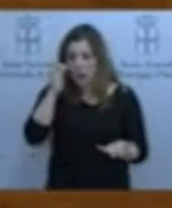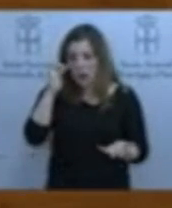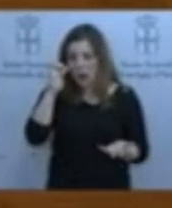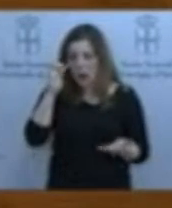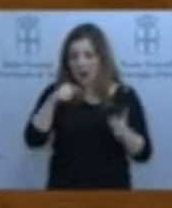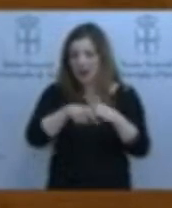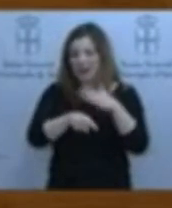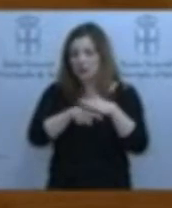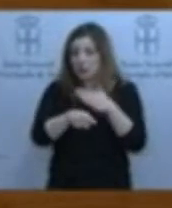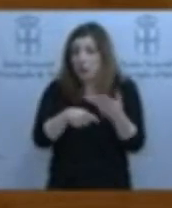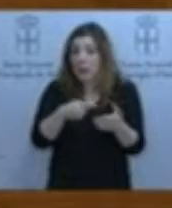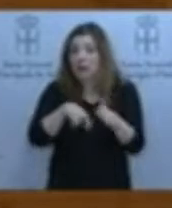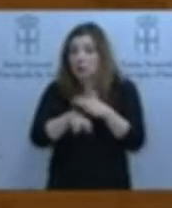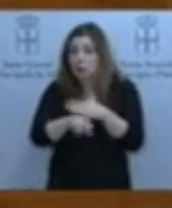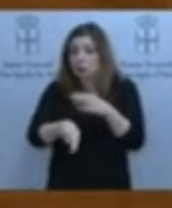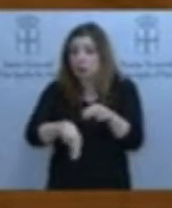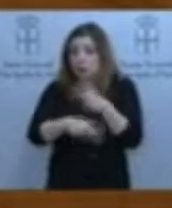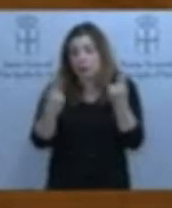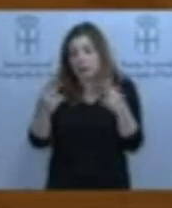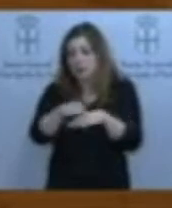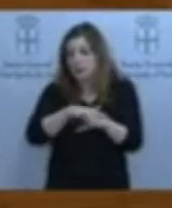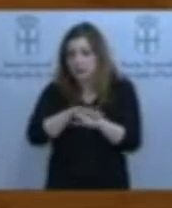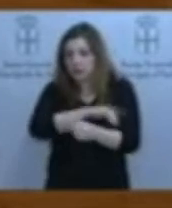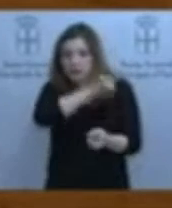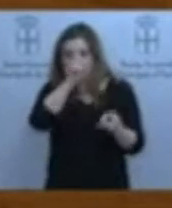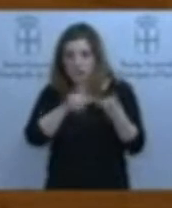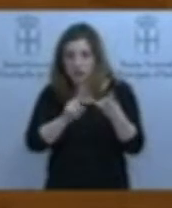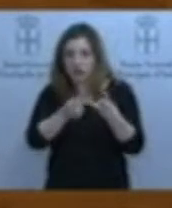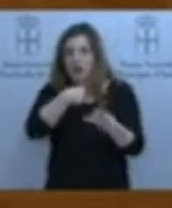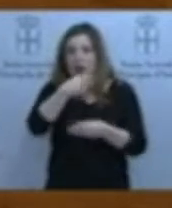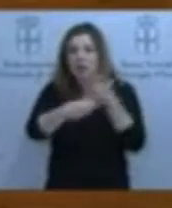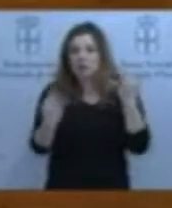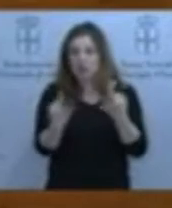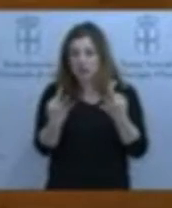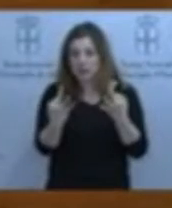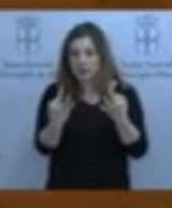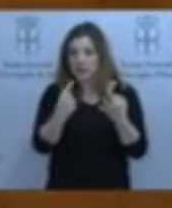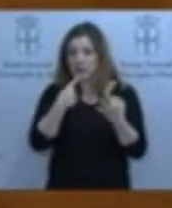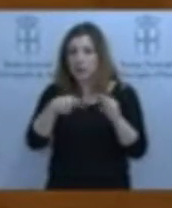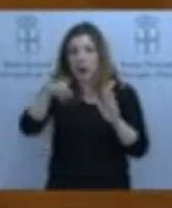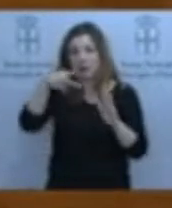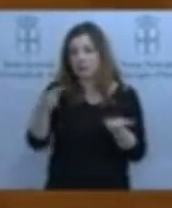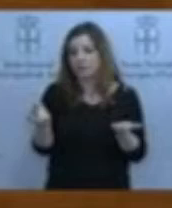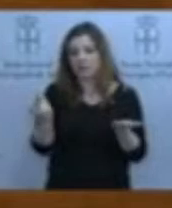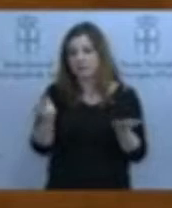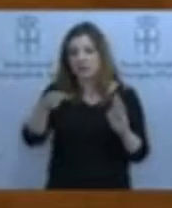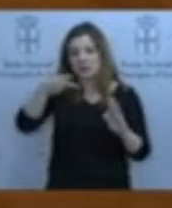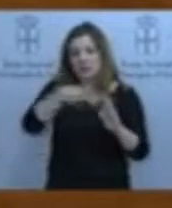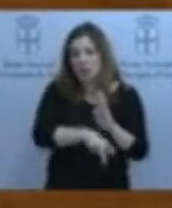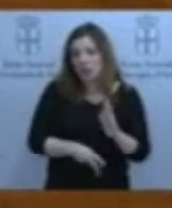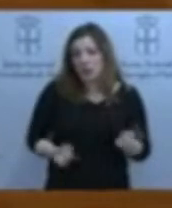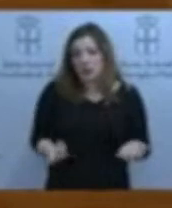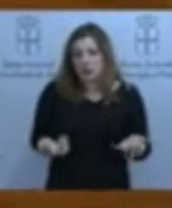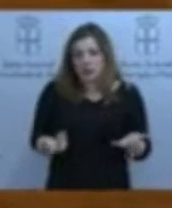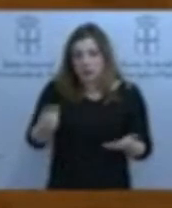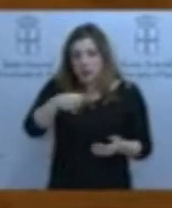gestión de esos recursos públicos básicos. Y tercero, lo que estamos haciendo y imprimiendo unas reglas de juego que ustedes